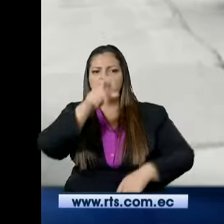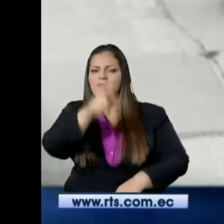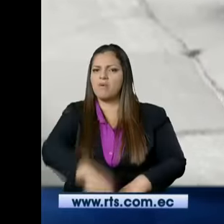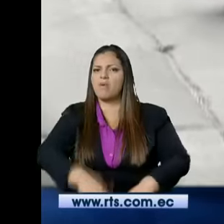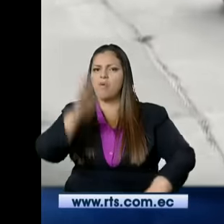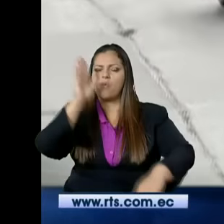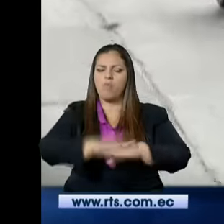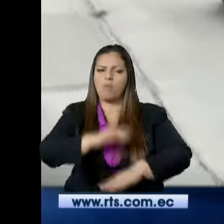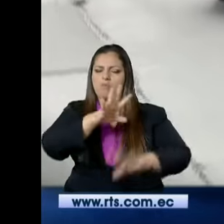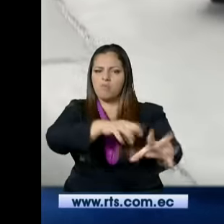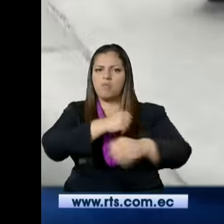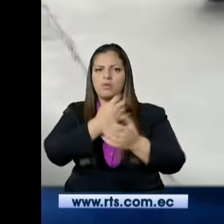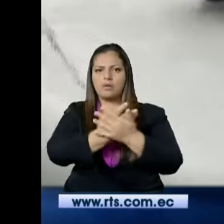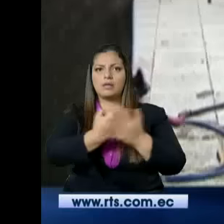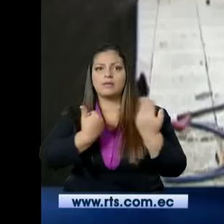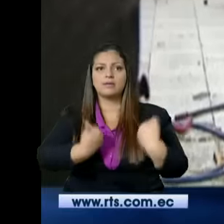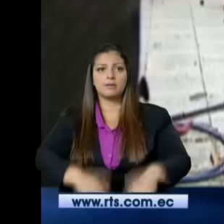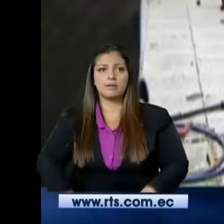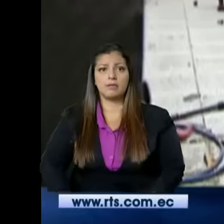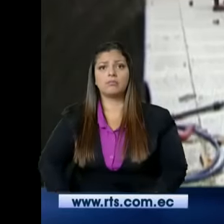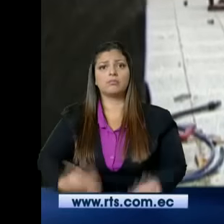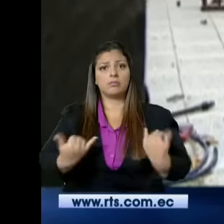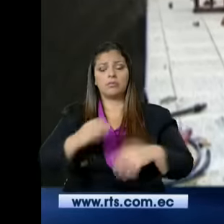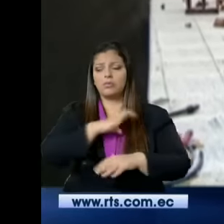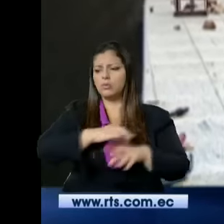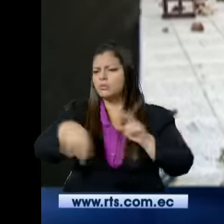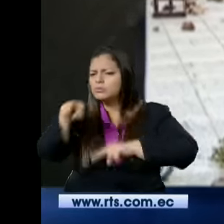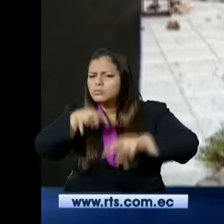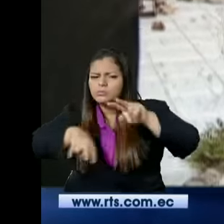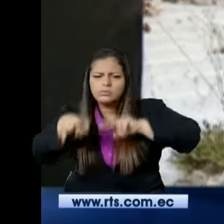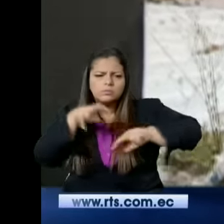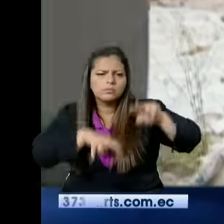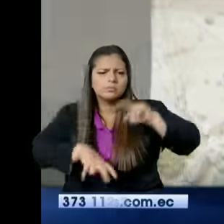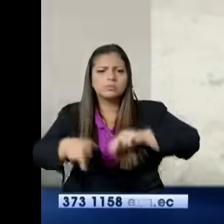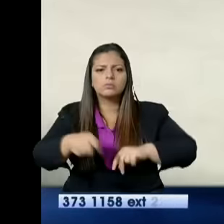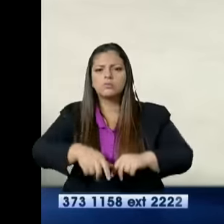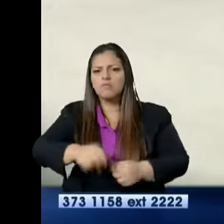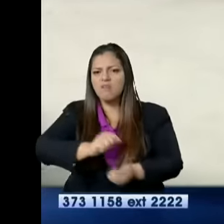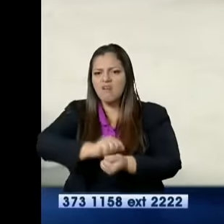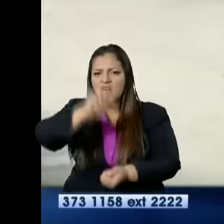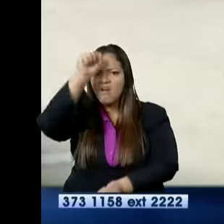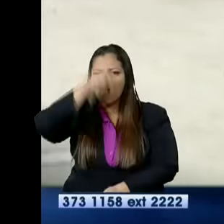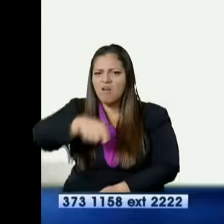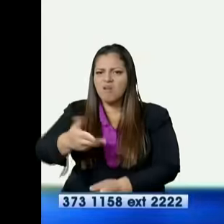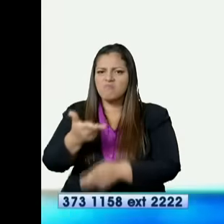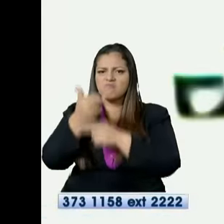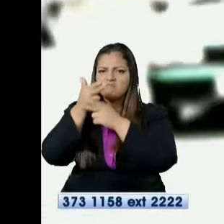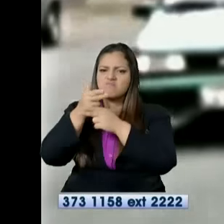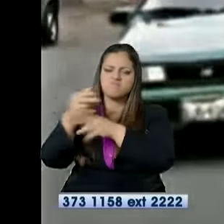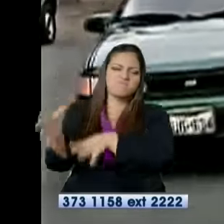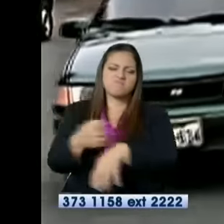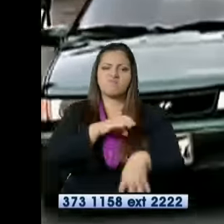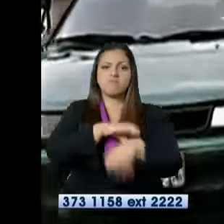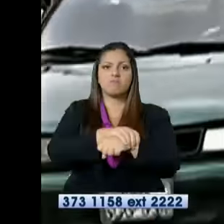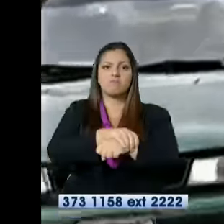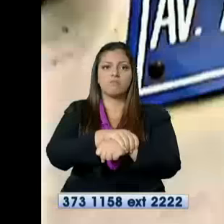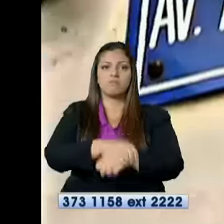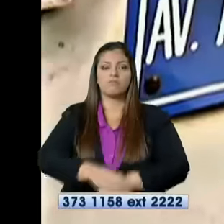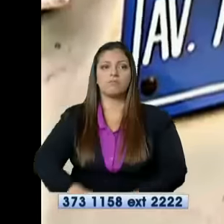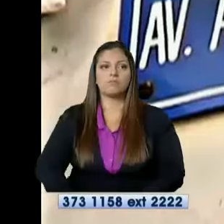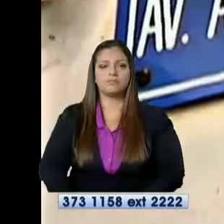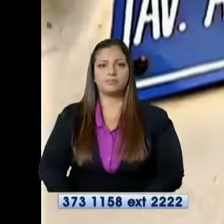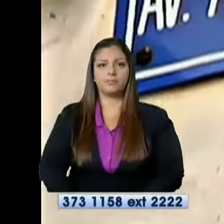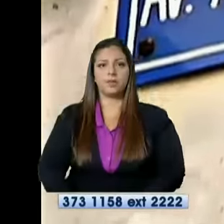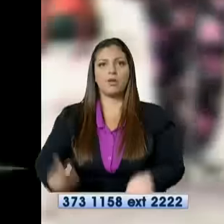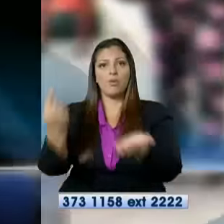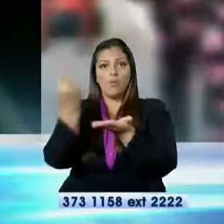control de armas de fuego. También son utilizadas en estos eventos. En la avenida principal del